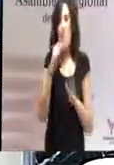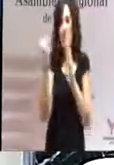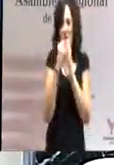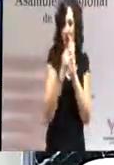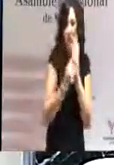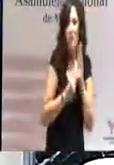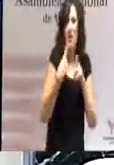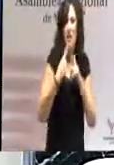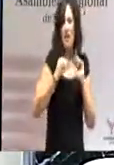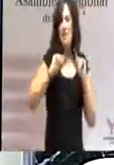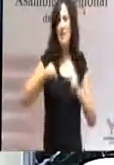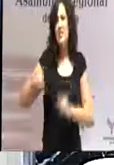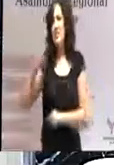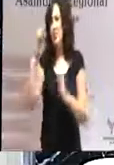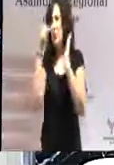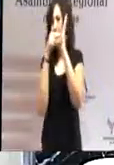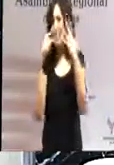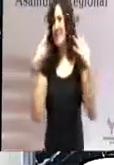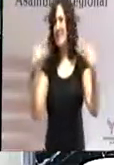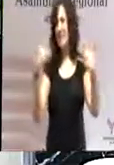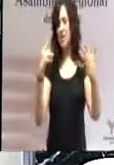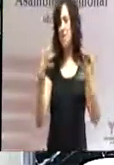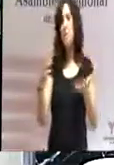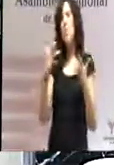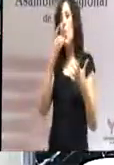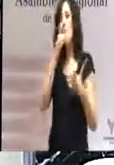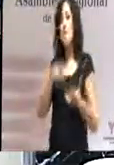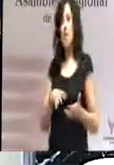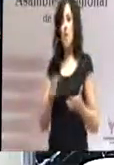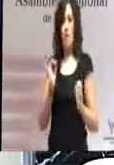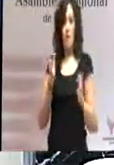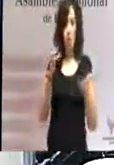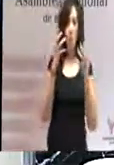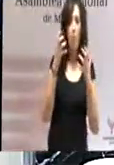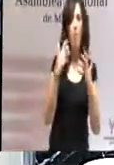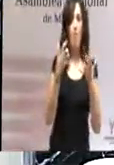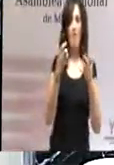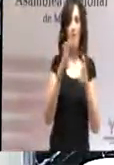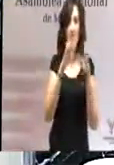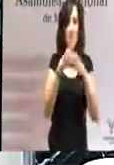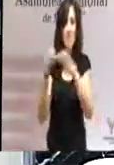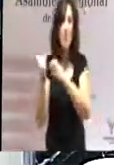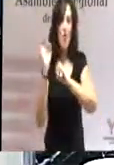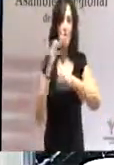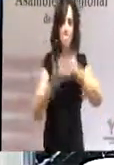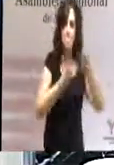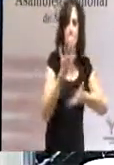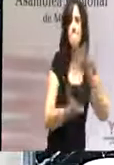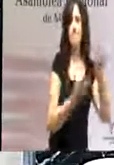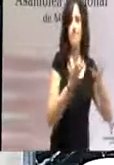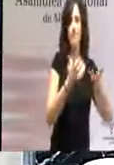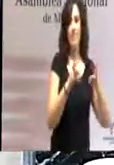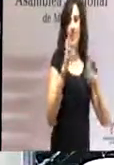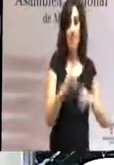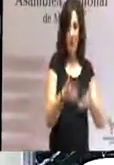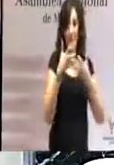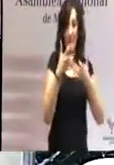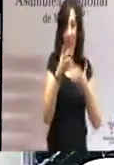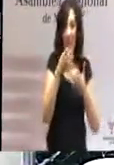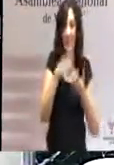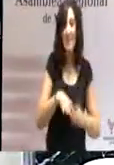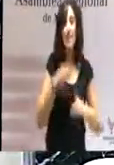que se firmaron en el 2006, que benefician, que priman, que favorecen, que optimizan, que dan ventajas